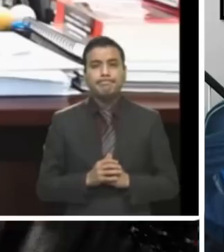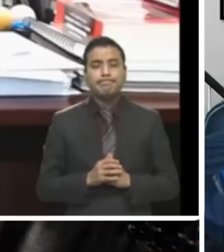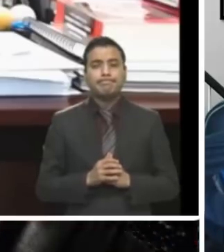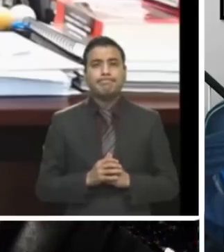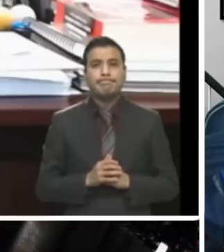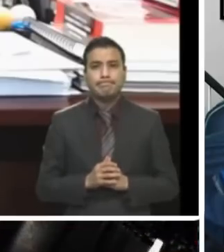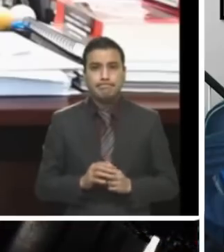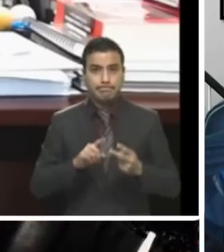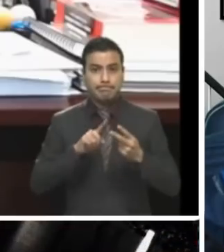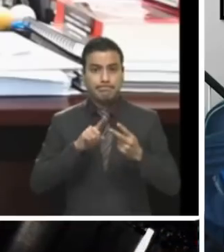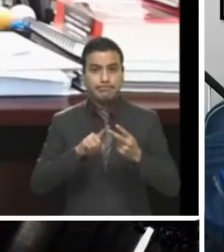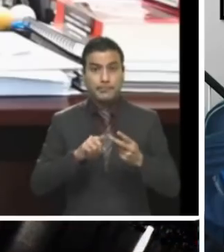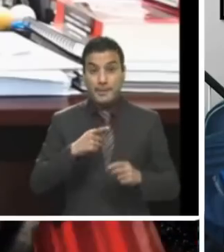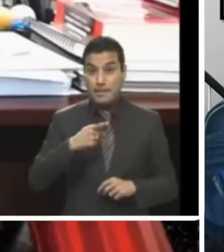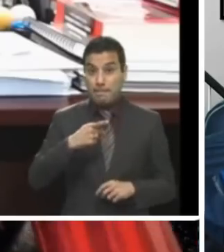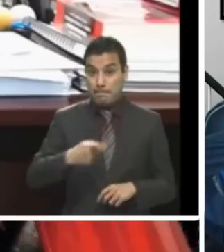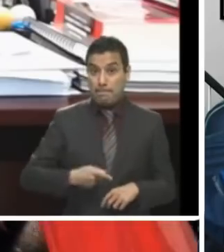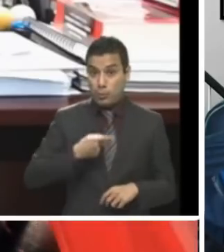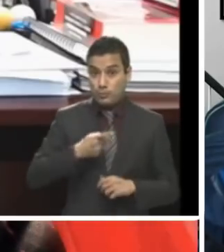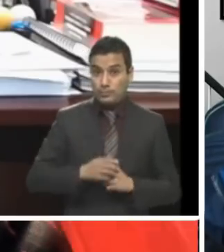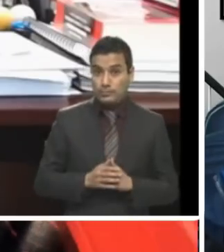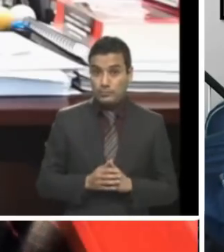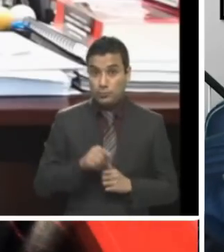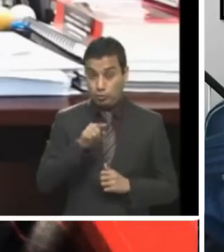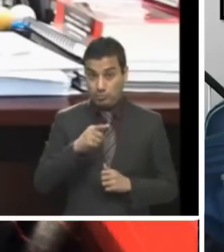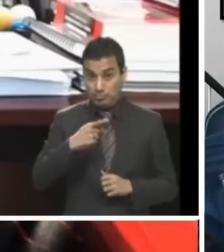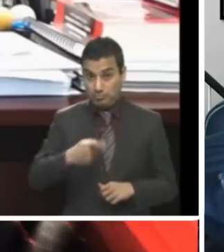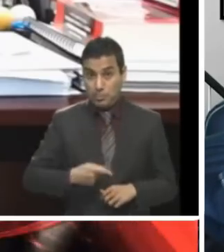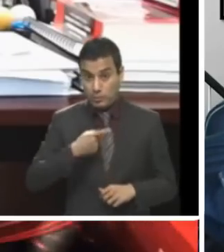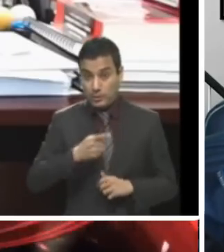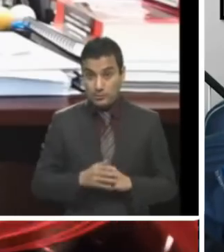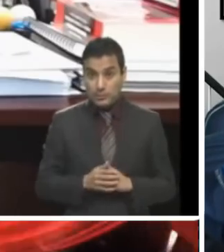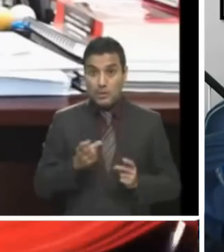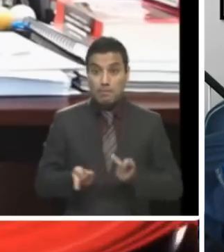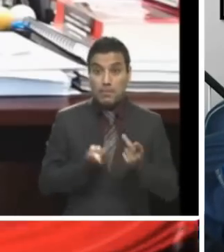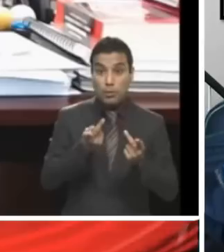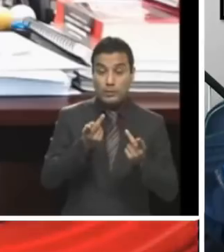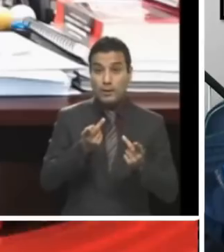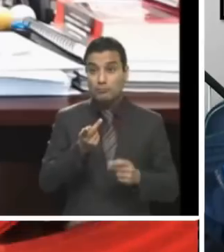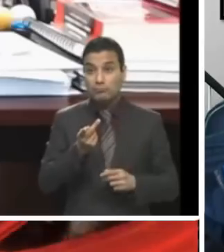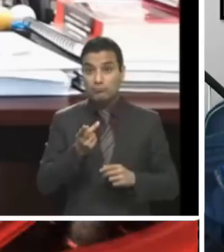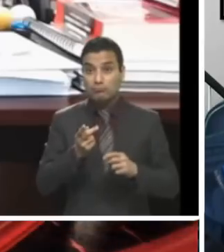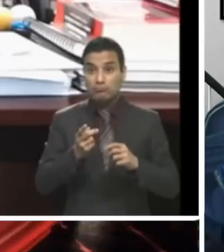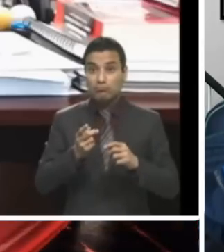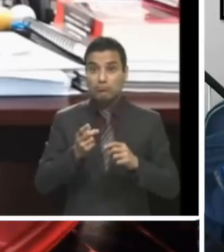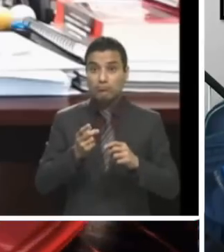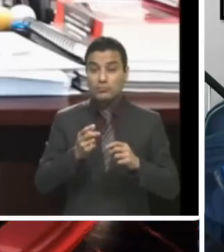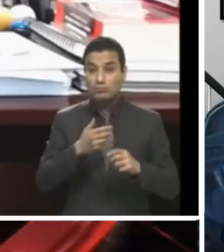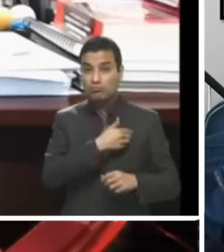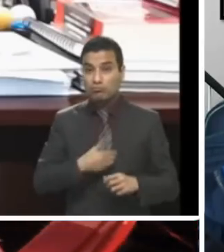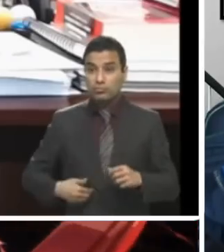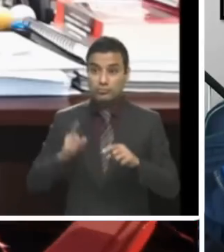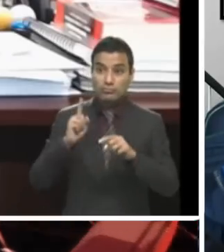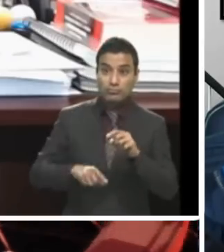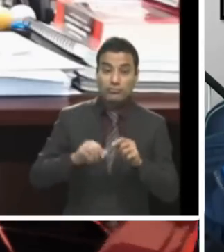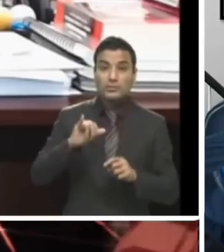si está preguntando quién realizó el boicot a la realización de la revocación de mandato hemos discutido mucho esto la suprema corte